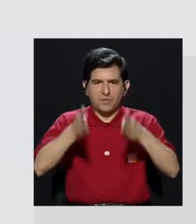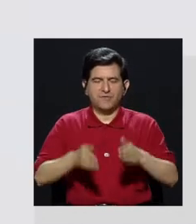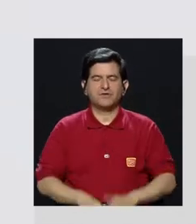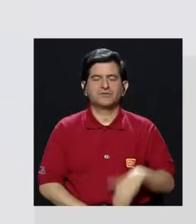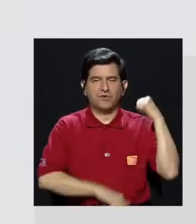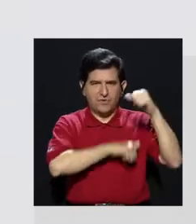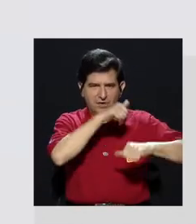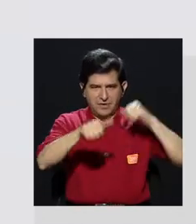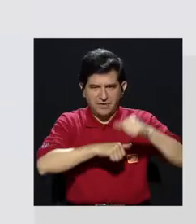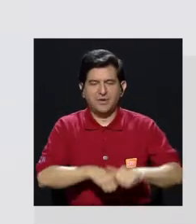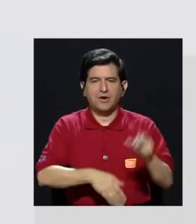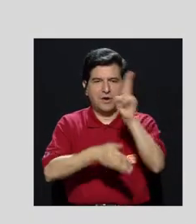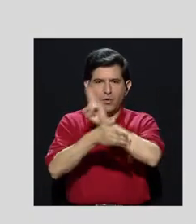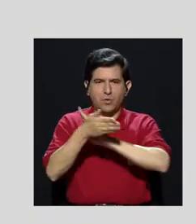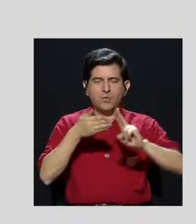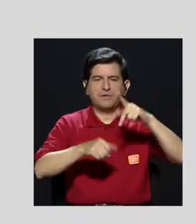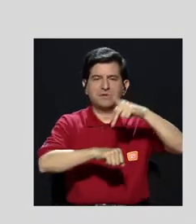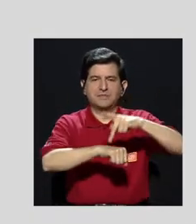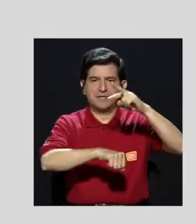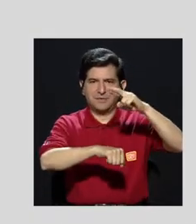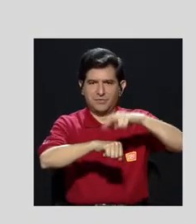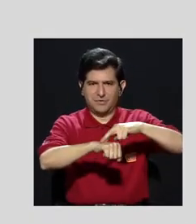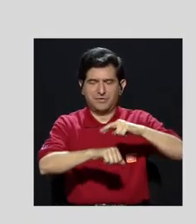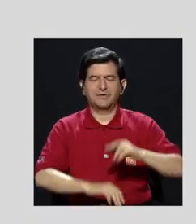en la universidad de puerto rico